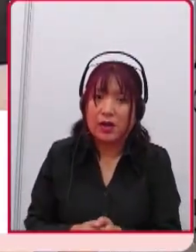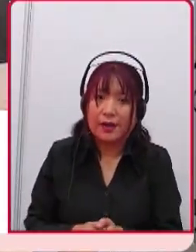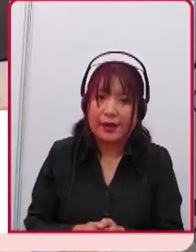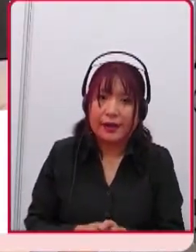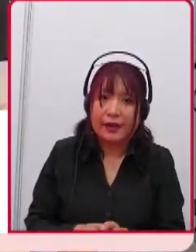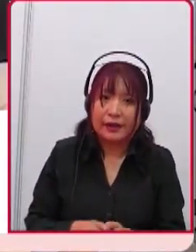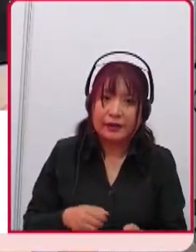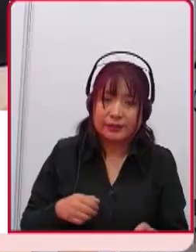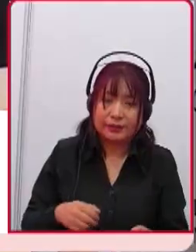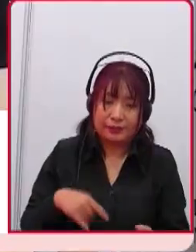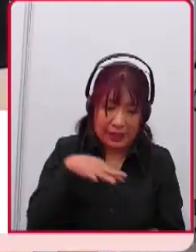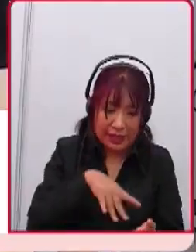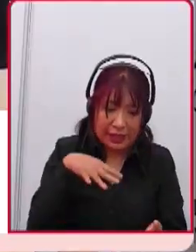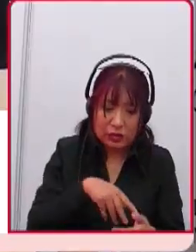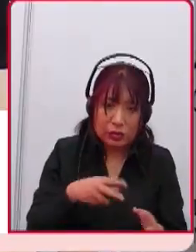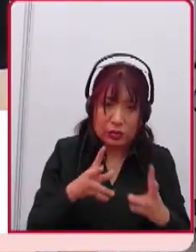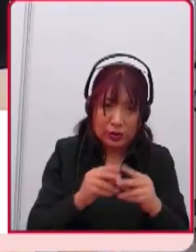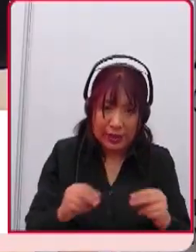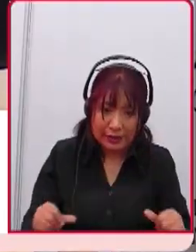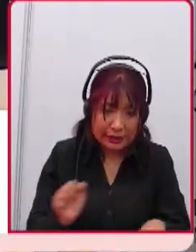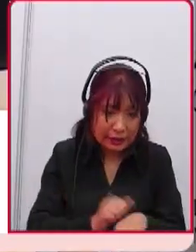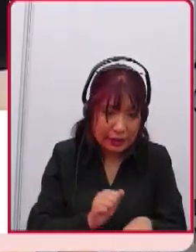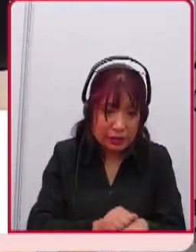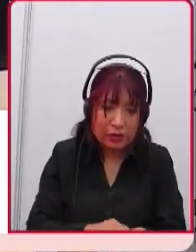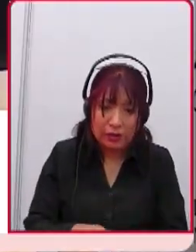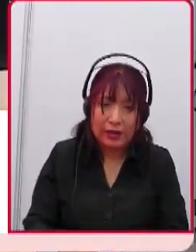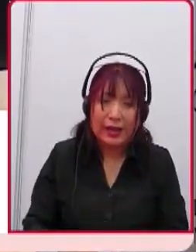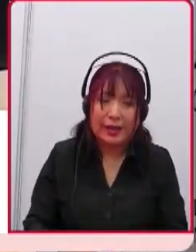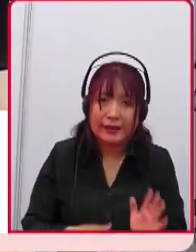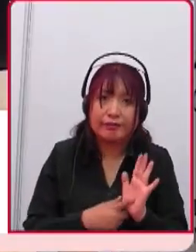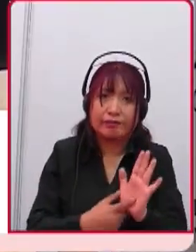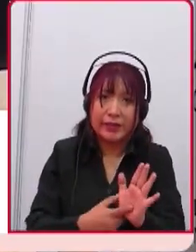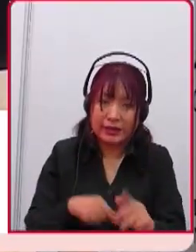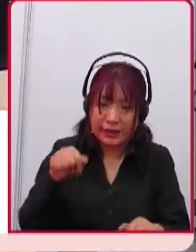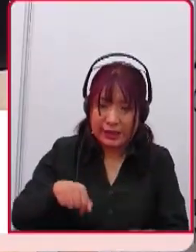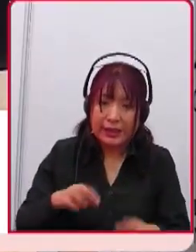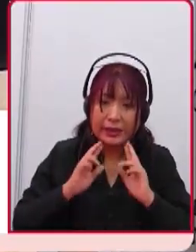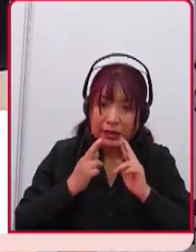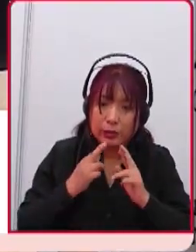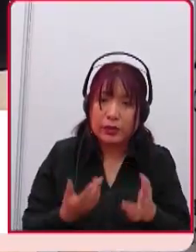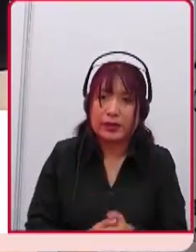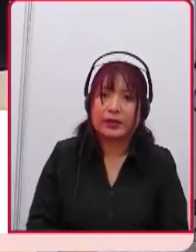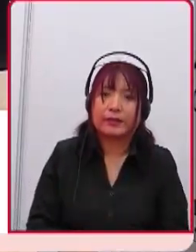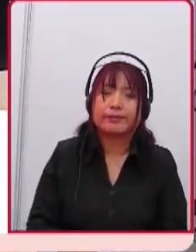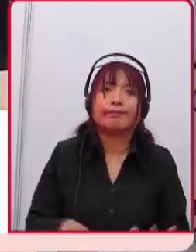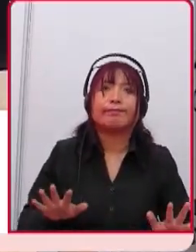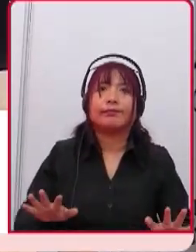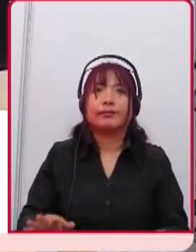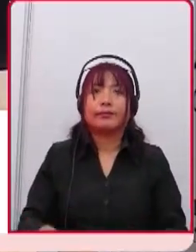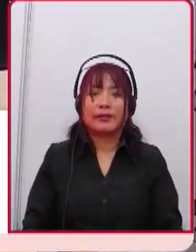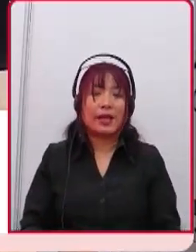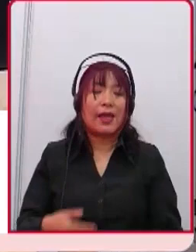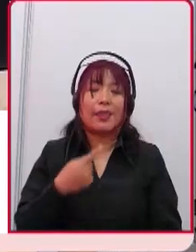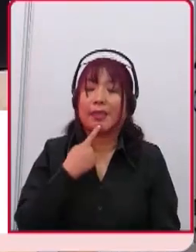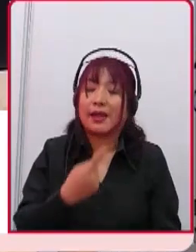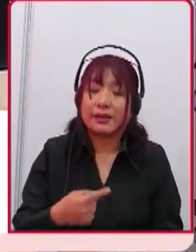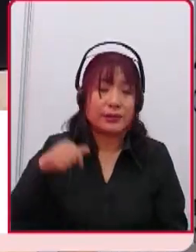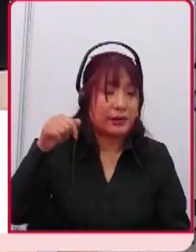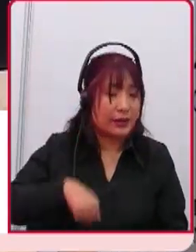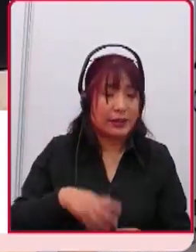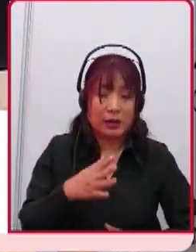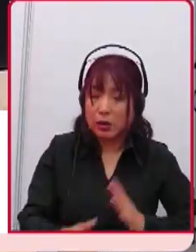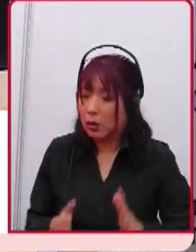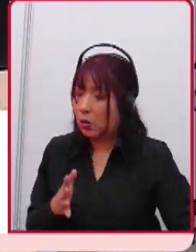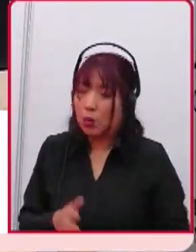Como resultado, nosotros directamente, bueno, como decíamos, ¿no? Este robot no se comporta como un geólogo, apoya directamente a